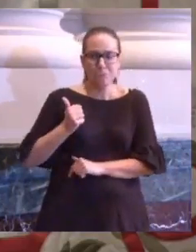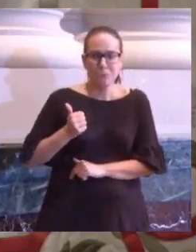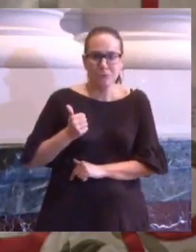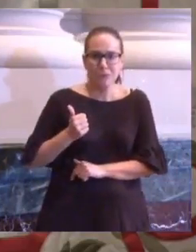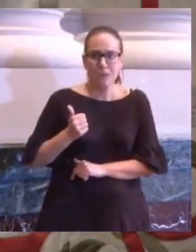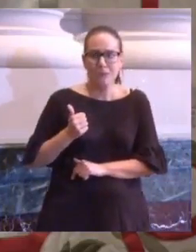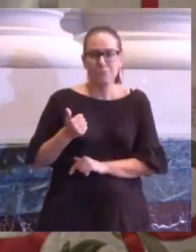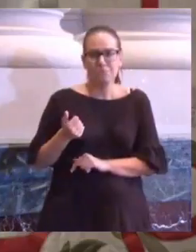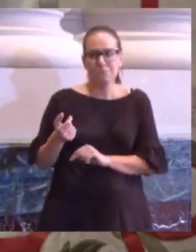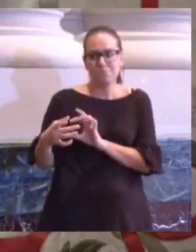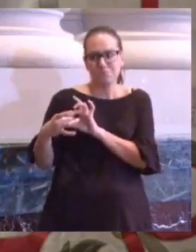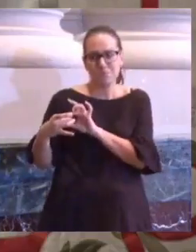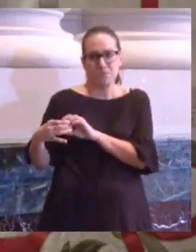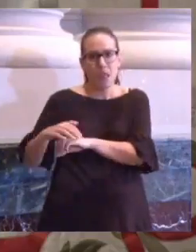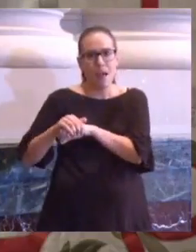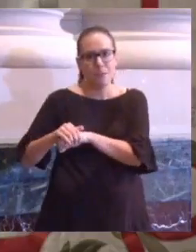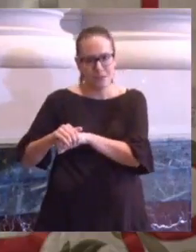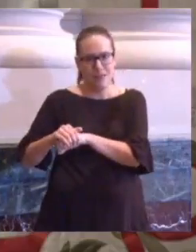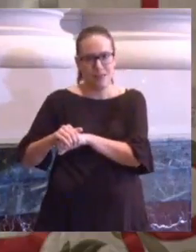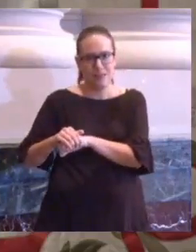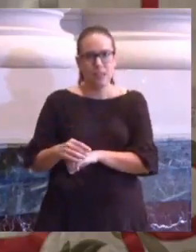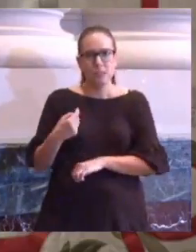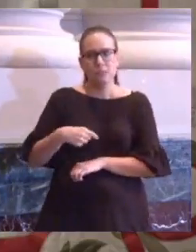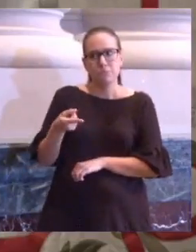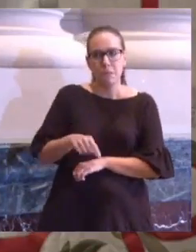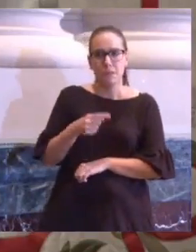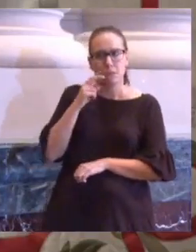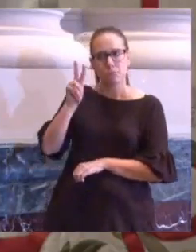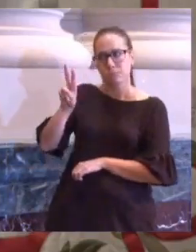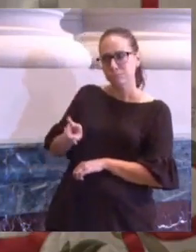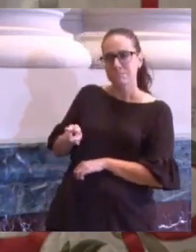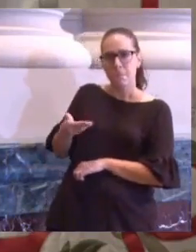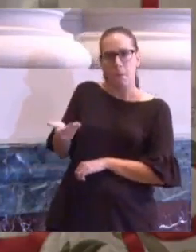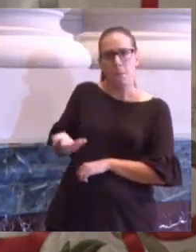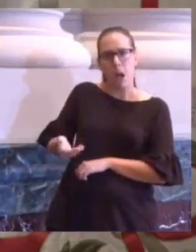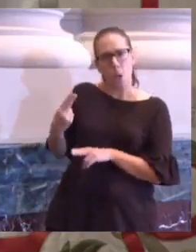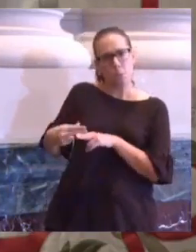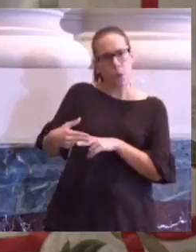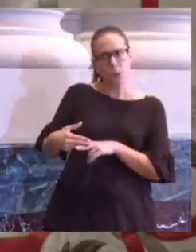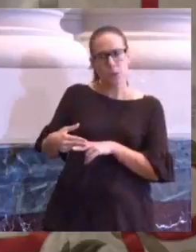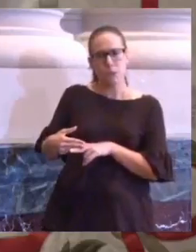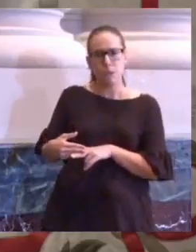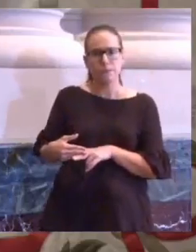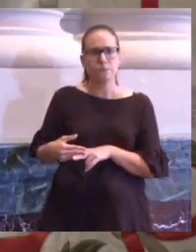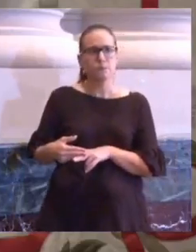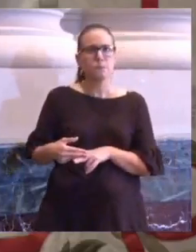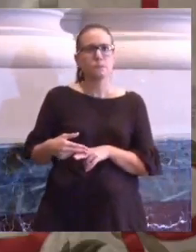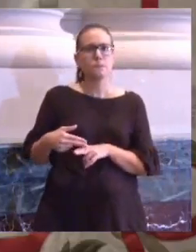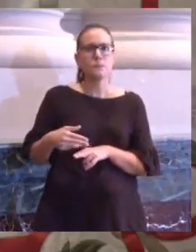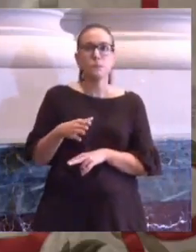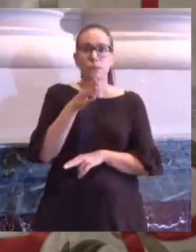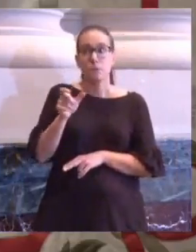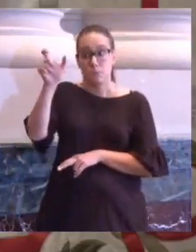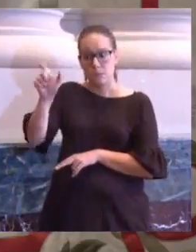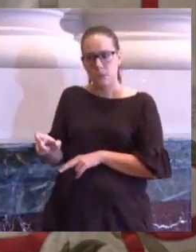de establecer lazos de amistad personal y de admiración política hasta el punto de ser de los